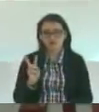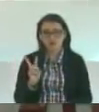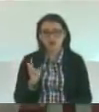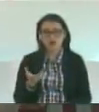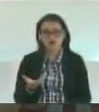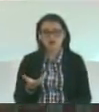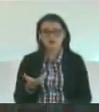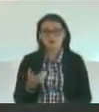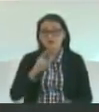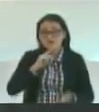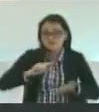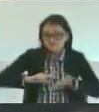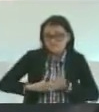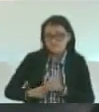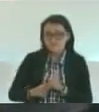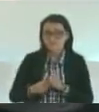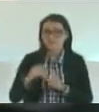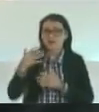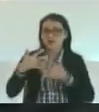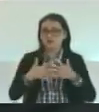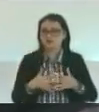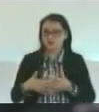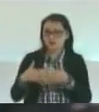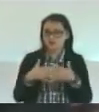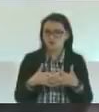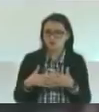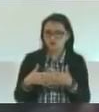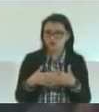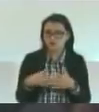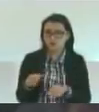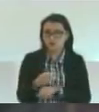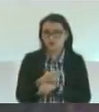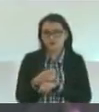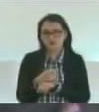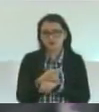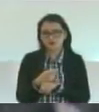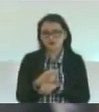presionados por el Fondo Monetario Internacional y los gobiernos gringos.